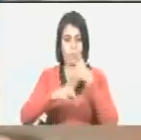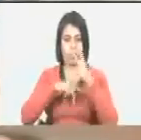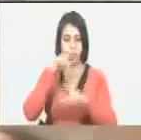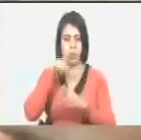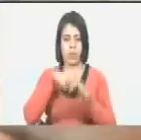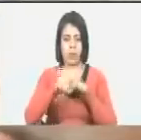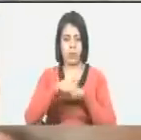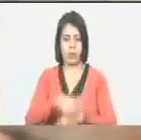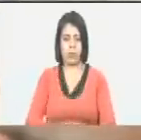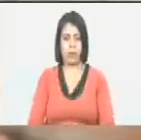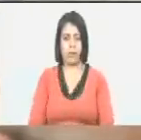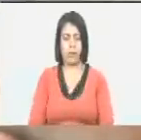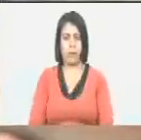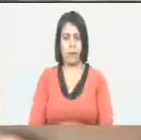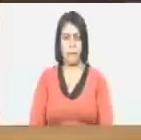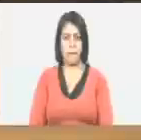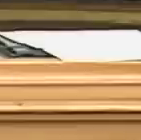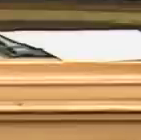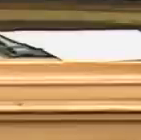Interior.